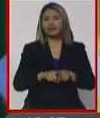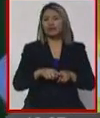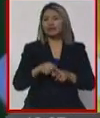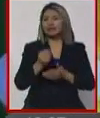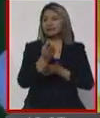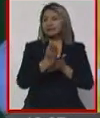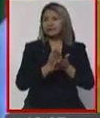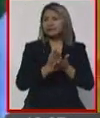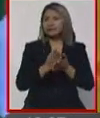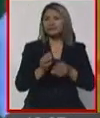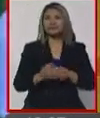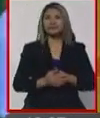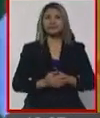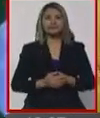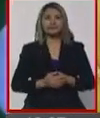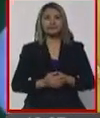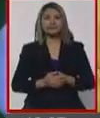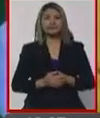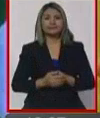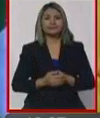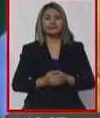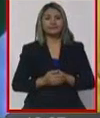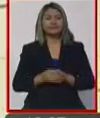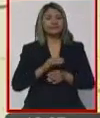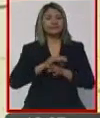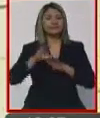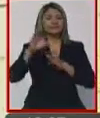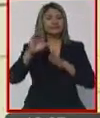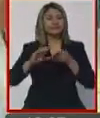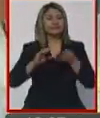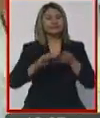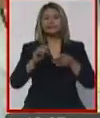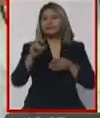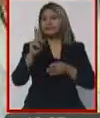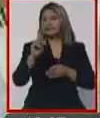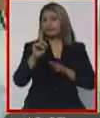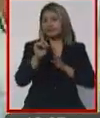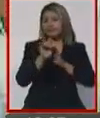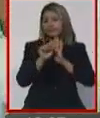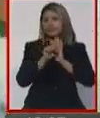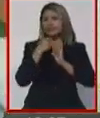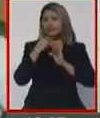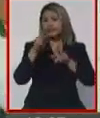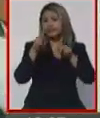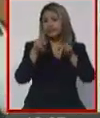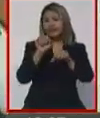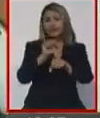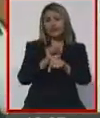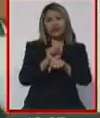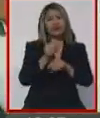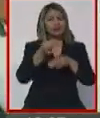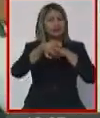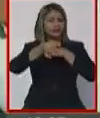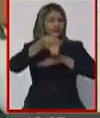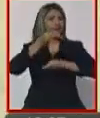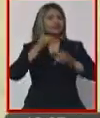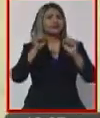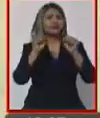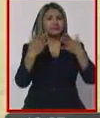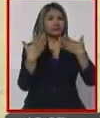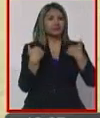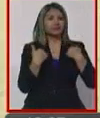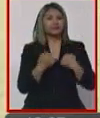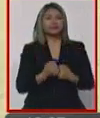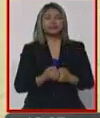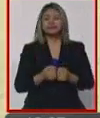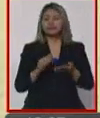indulto parcial e indulto total. El decreto autoriza que los detenidos preventivos o con medidas sustitutivas podrán